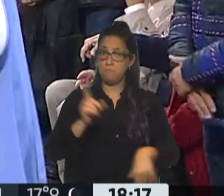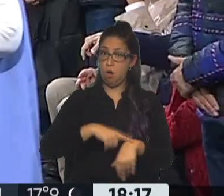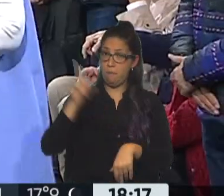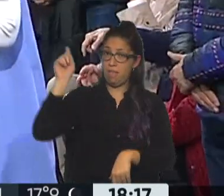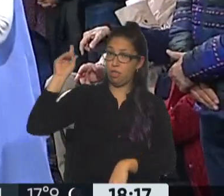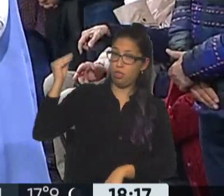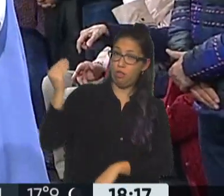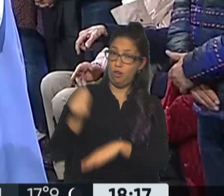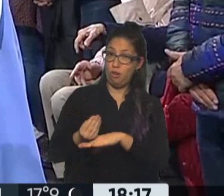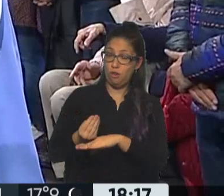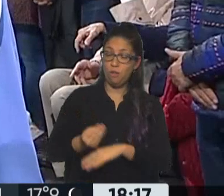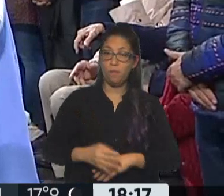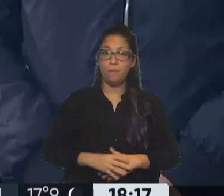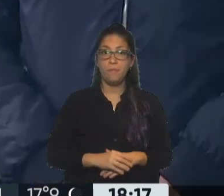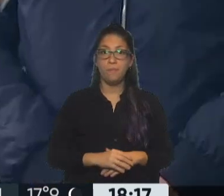llegó,